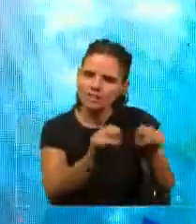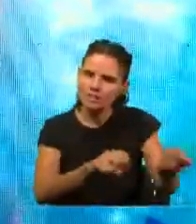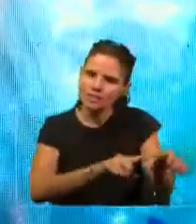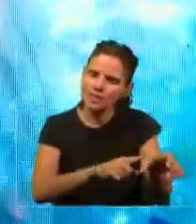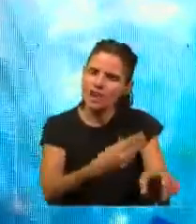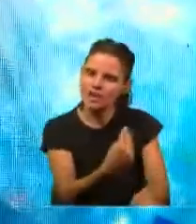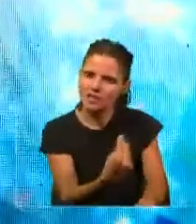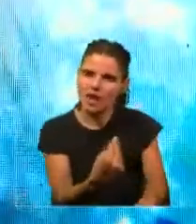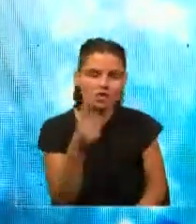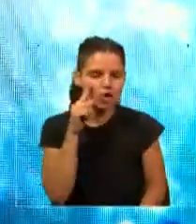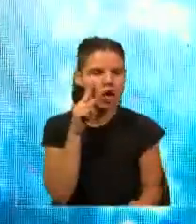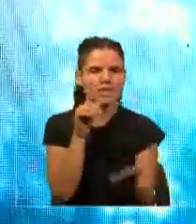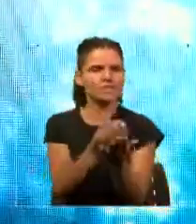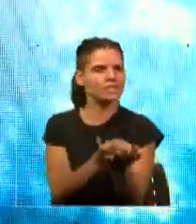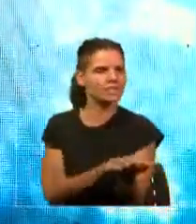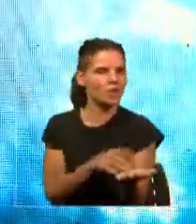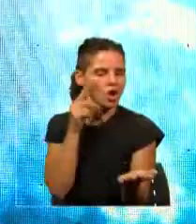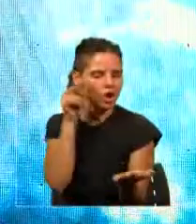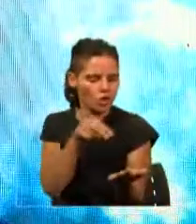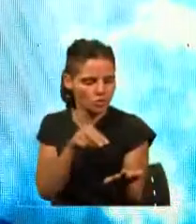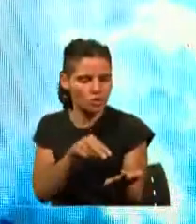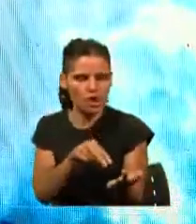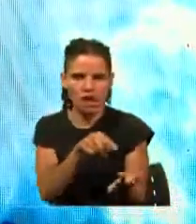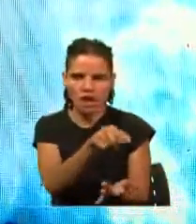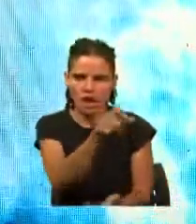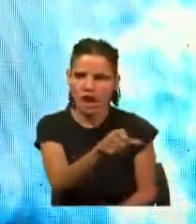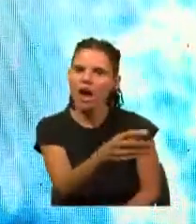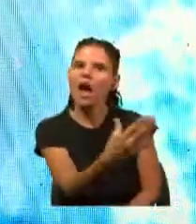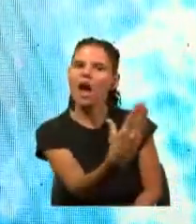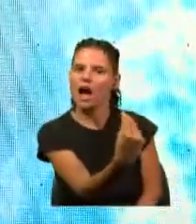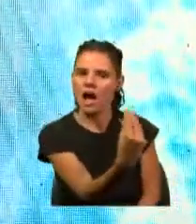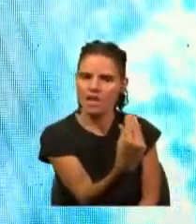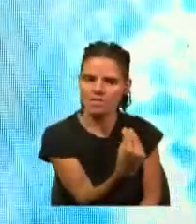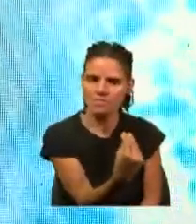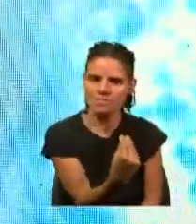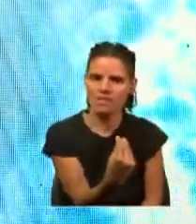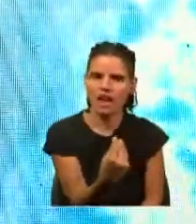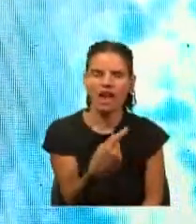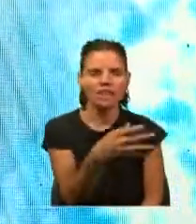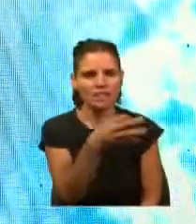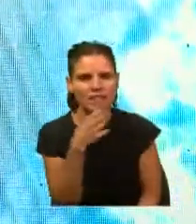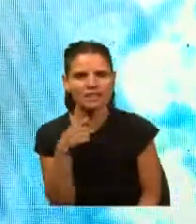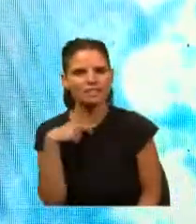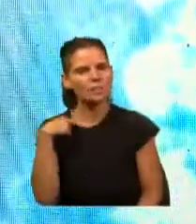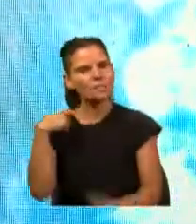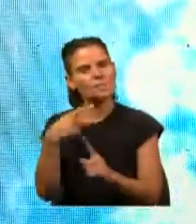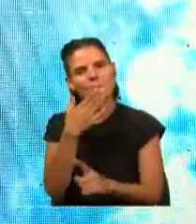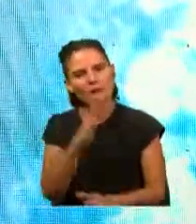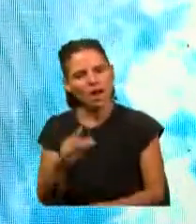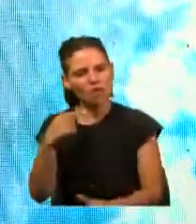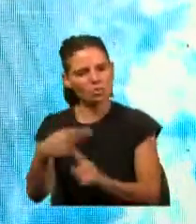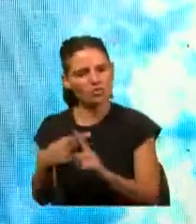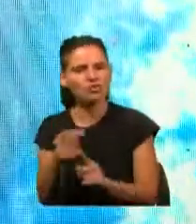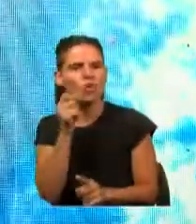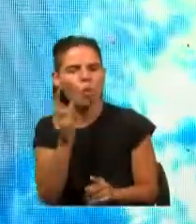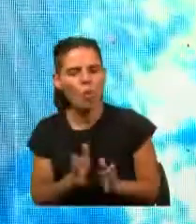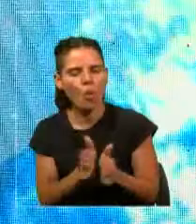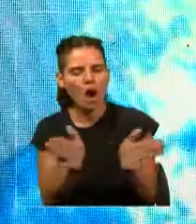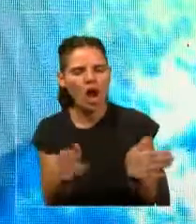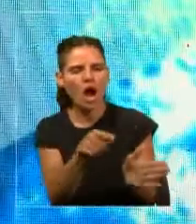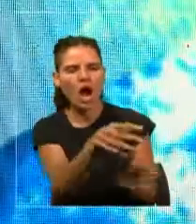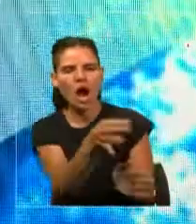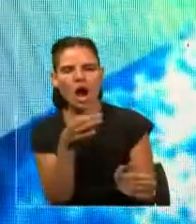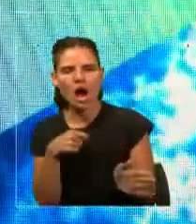escritura, de lectura, nos habla, nos está diciendo esto te conviene. Yo pienso en un